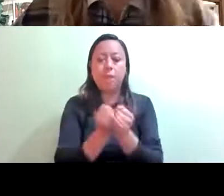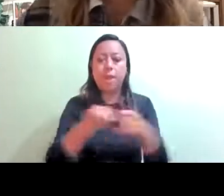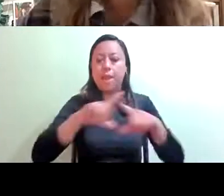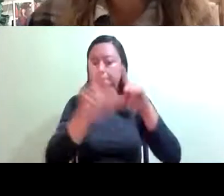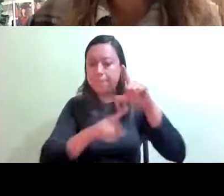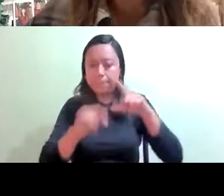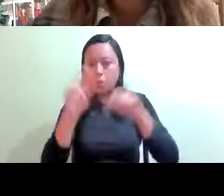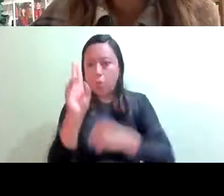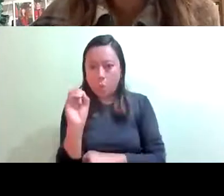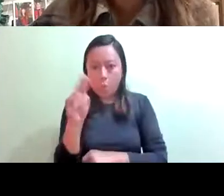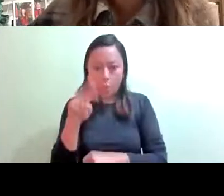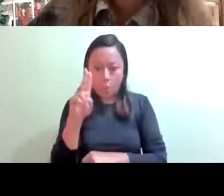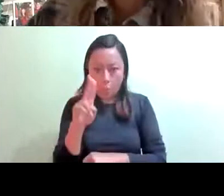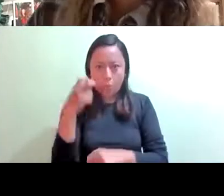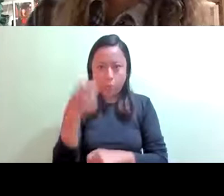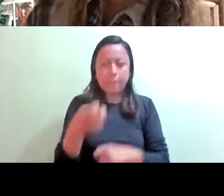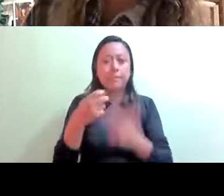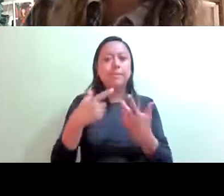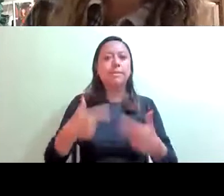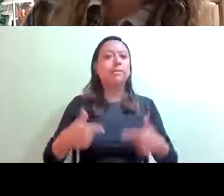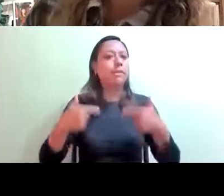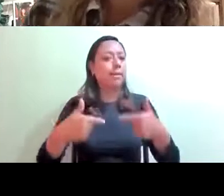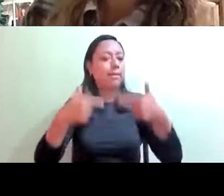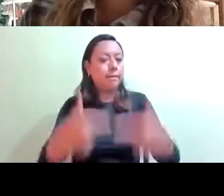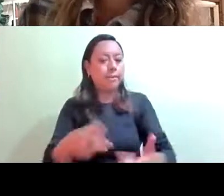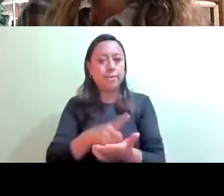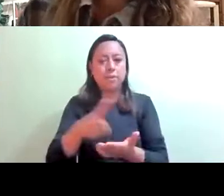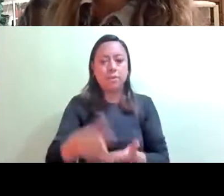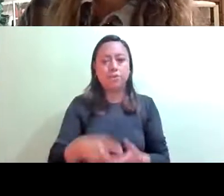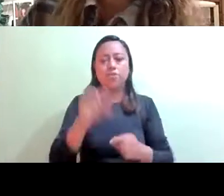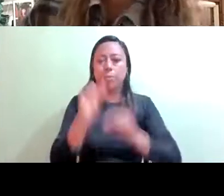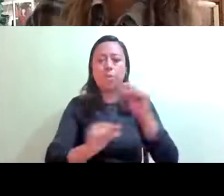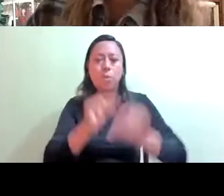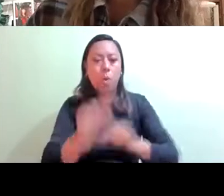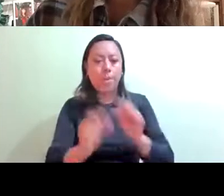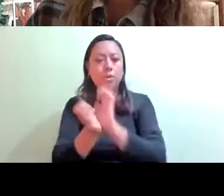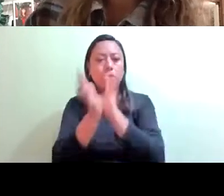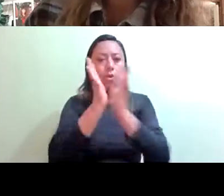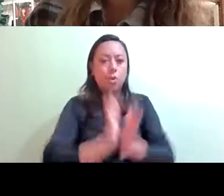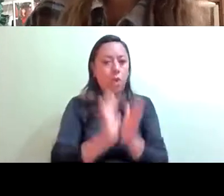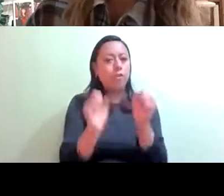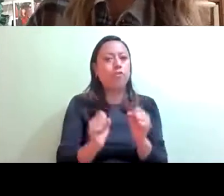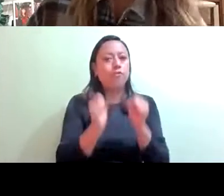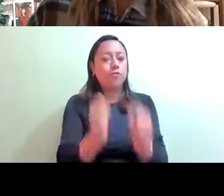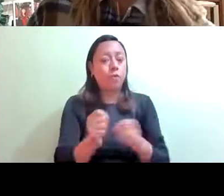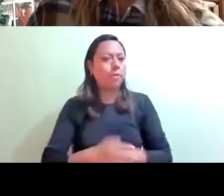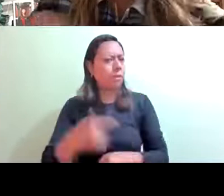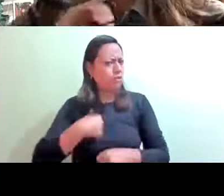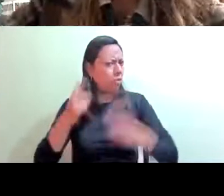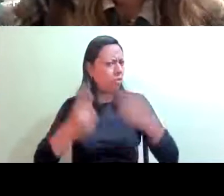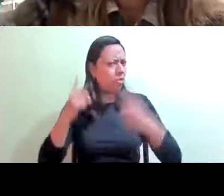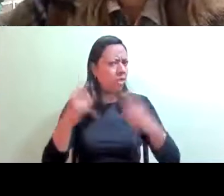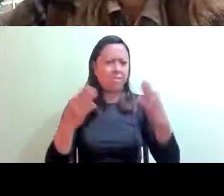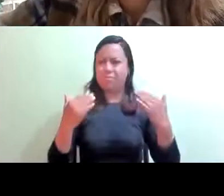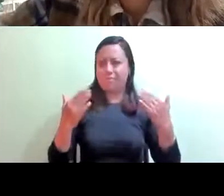en esta generación de derechos que van evolucionando, se van fortaleciendo. Yo no tengo ninguna duda de